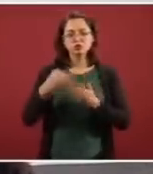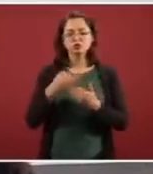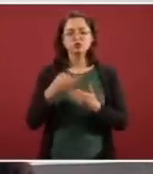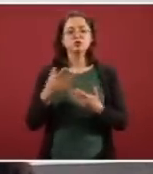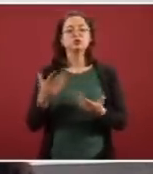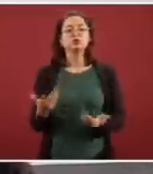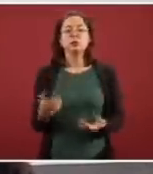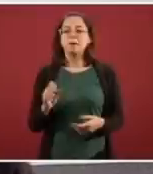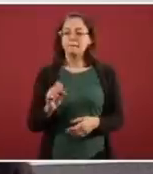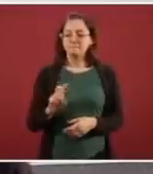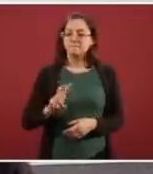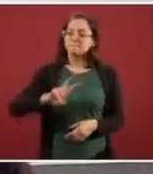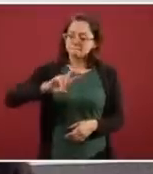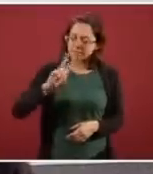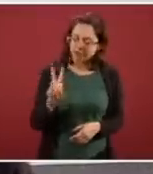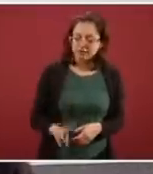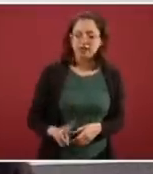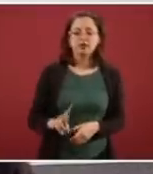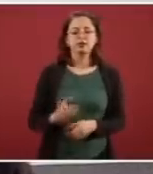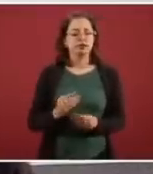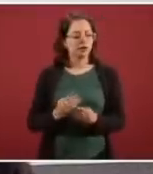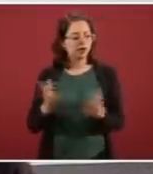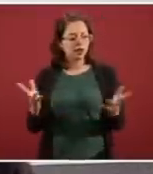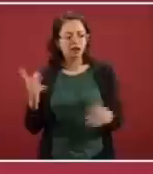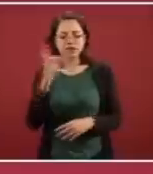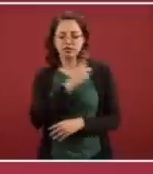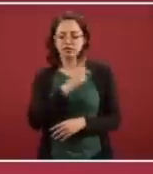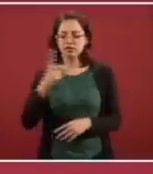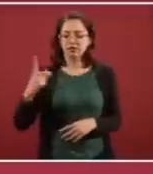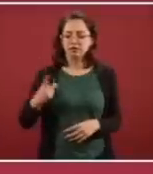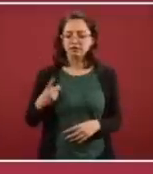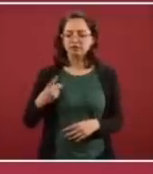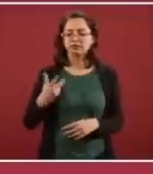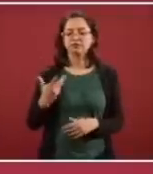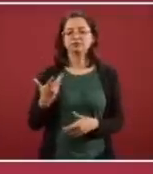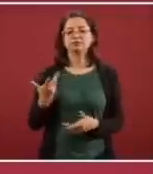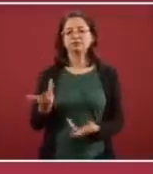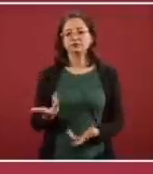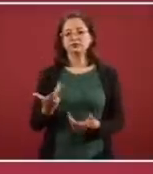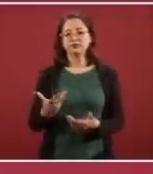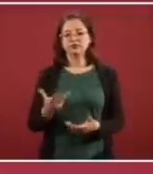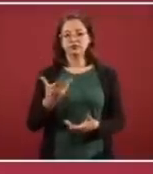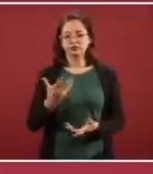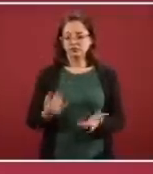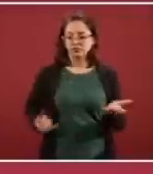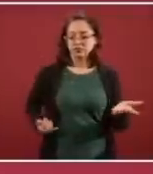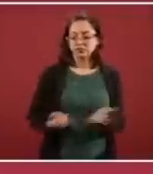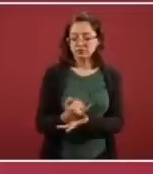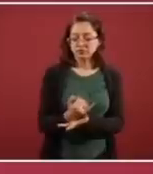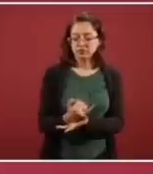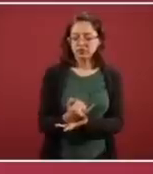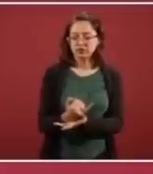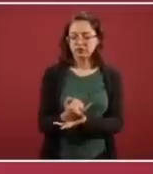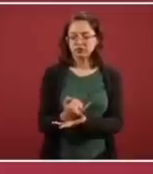Desde luego tenemos que ser respetuosos de lo que también decida,